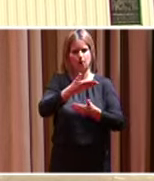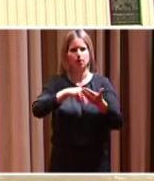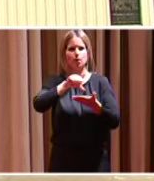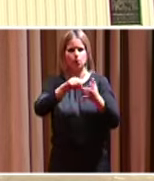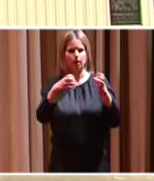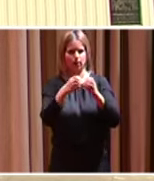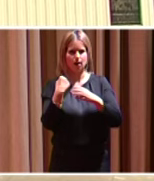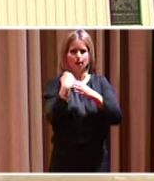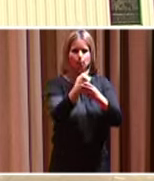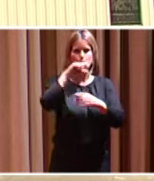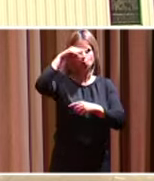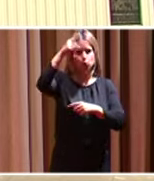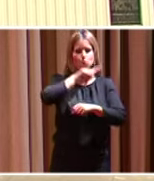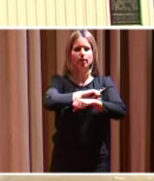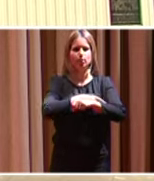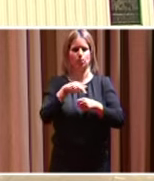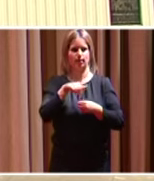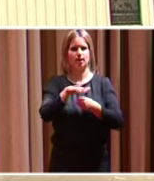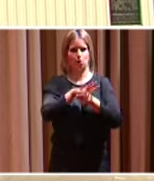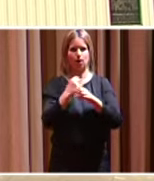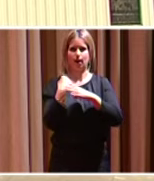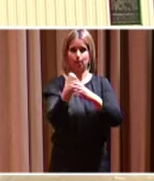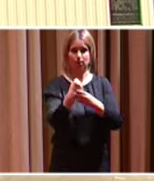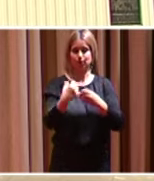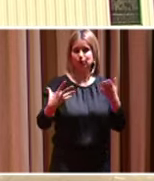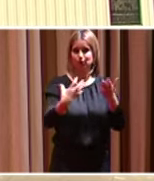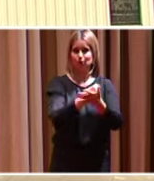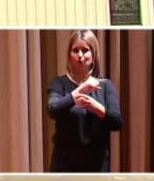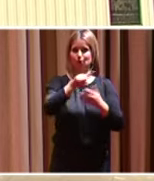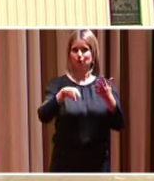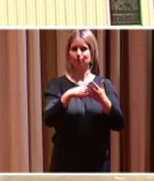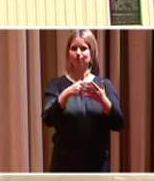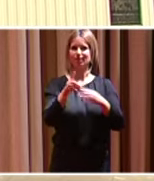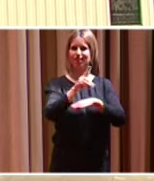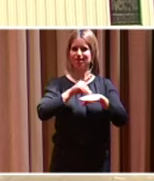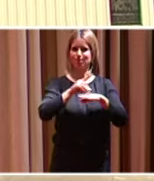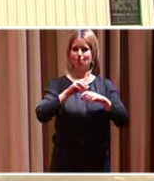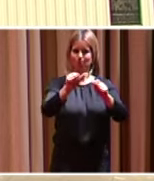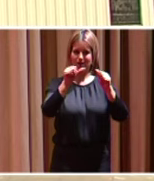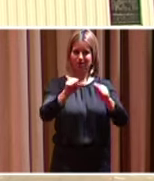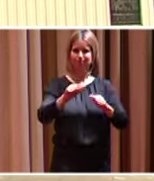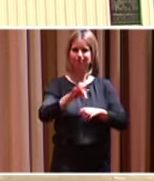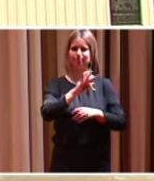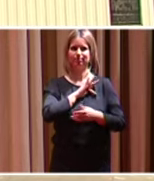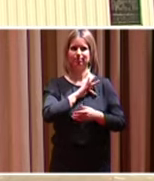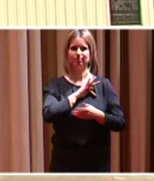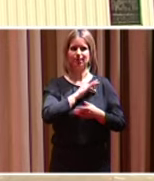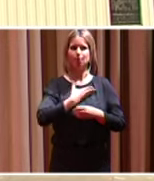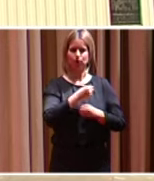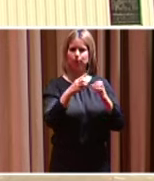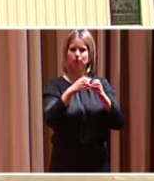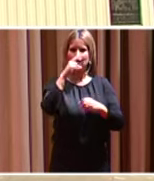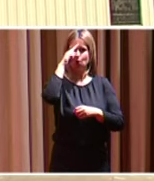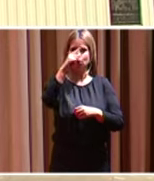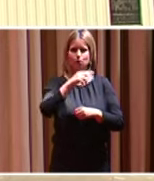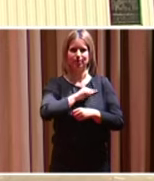ciudad, la cultura y el deporte local. Por todo ello, recibir el diploma al mérito por parte del Ayuntamiento de Granada es un